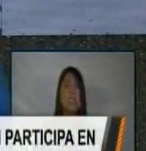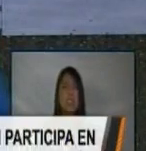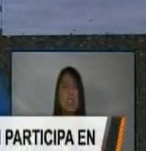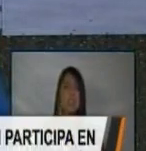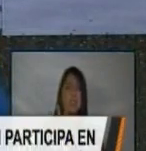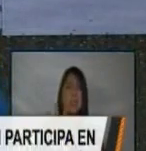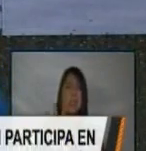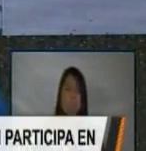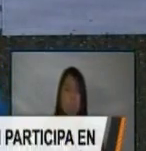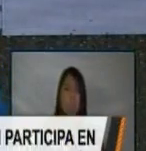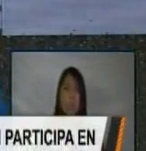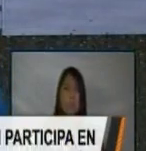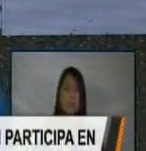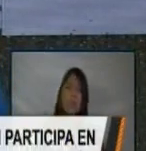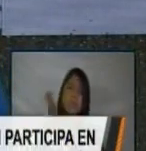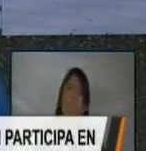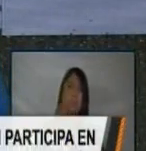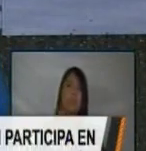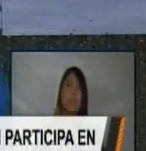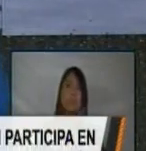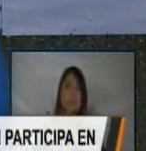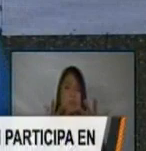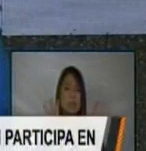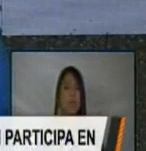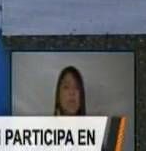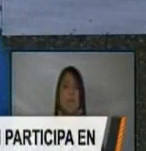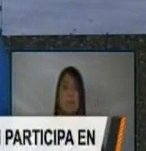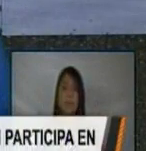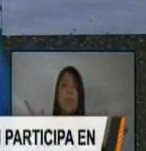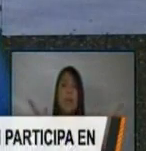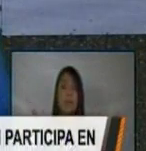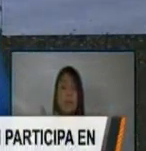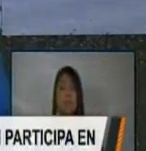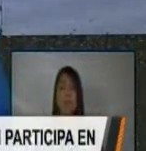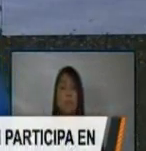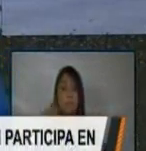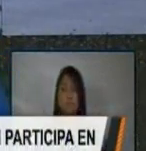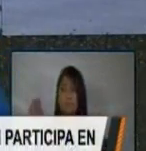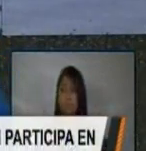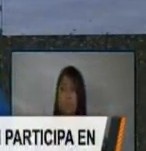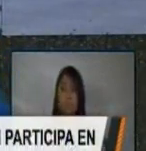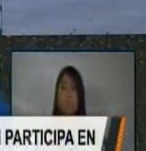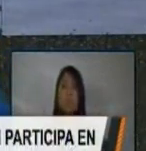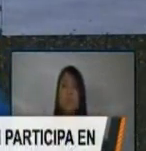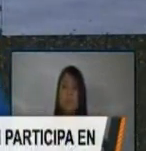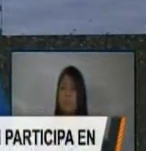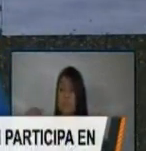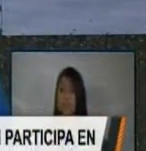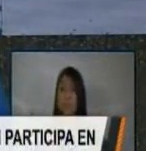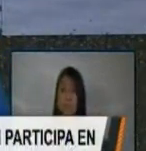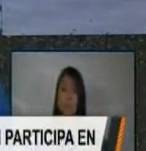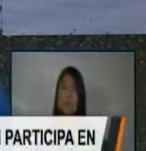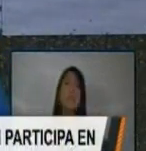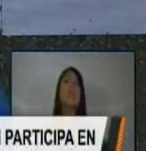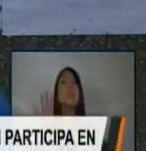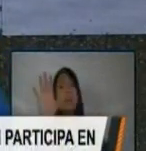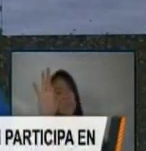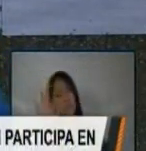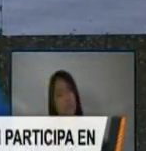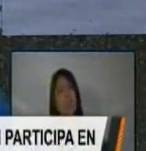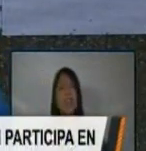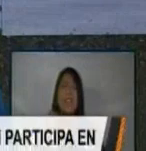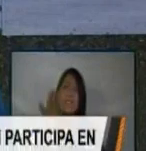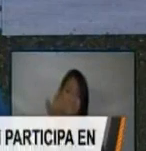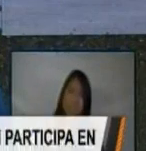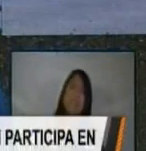750 después de Cristo que fue liberada por la gente de aquí, de Quiriguá. Los invito a que vengan,